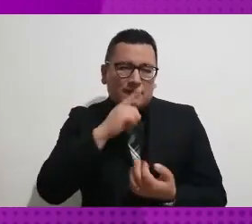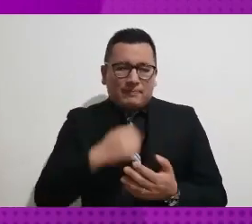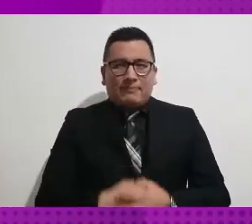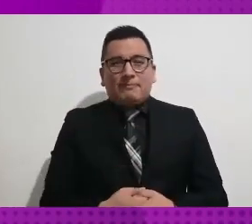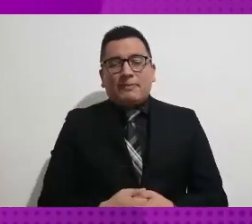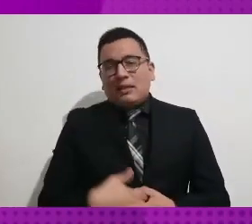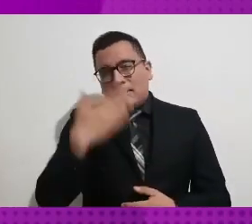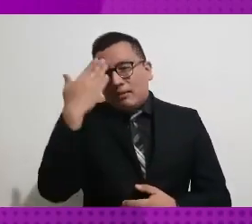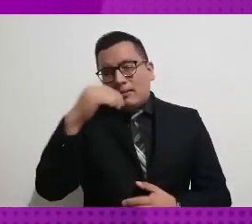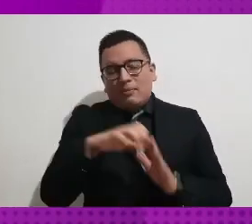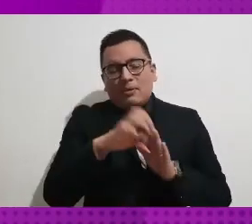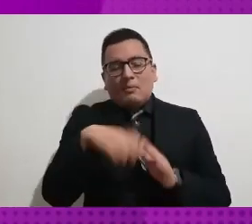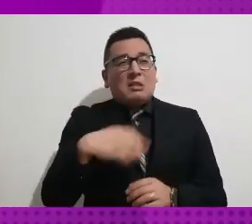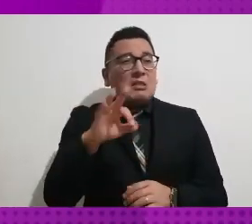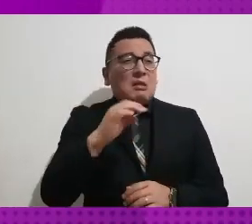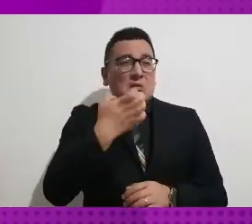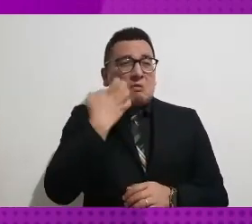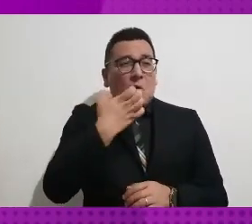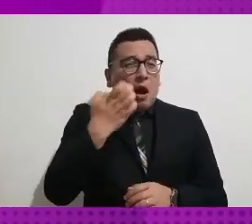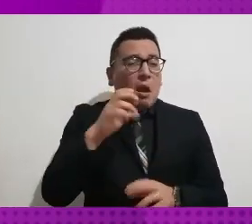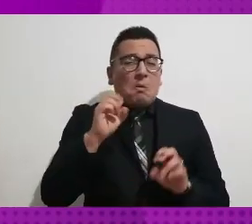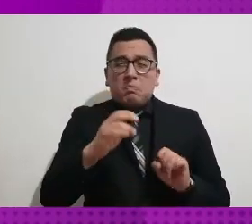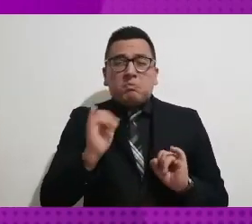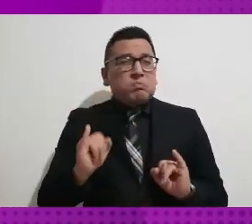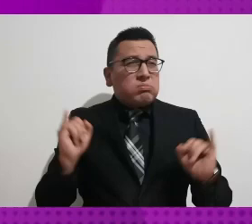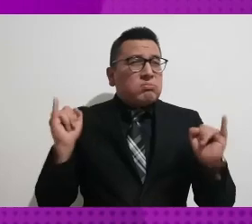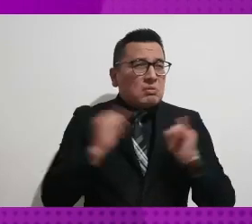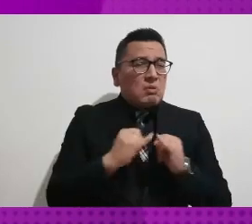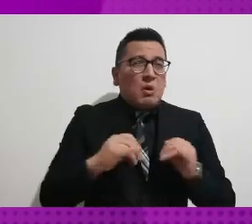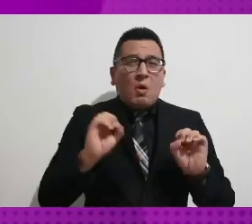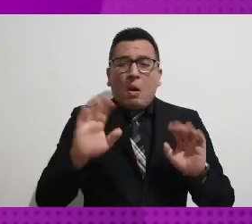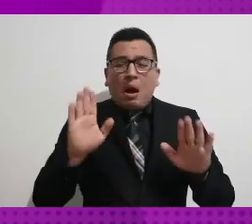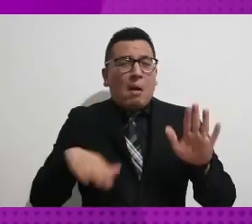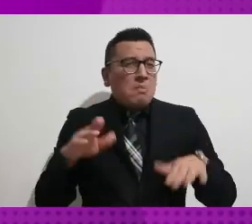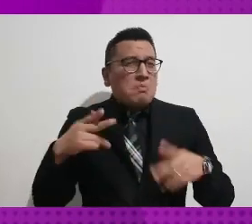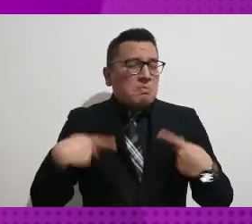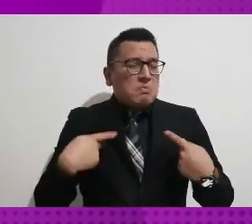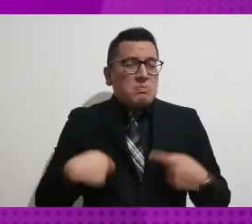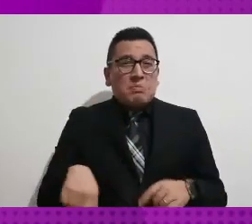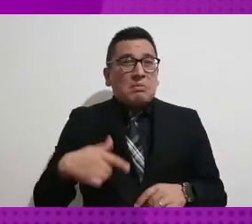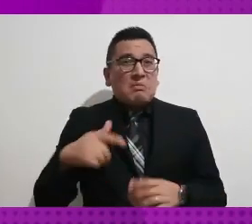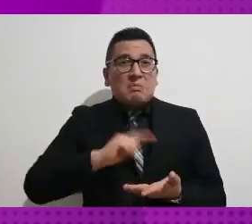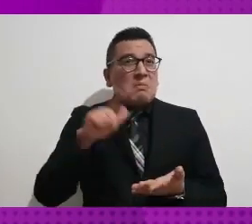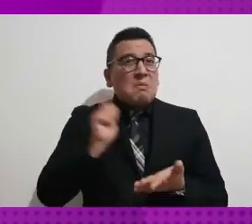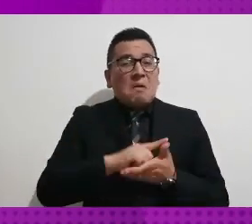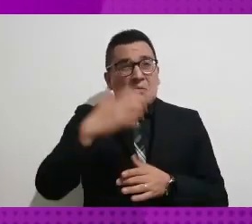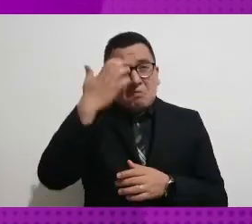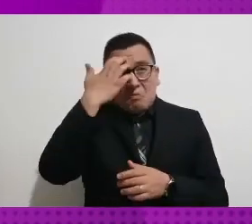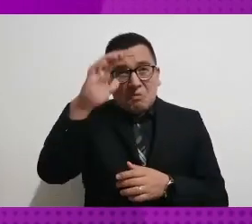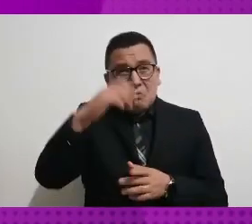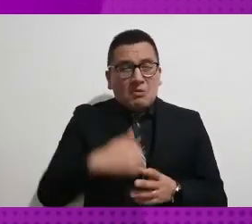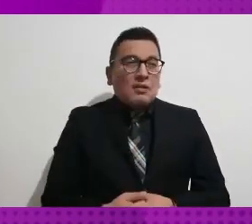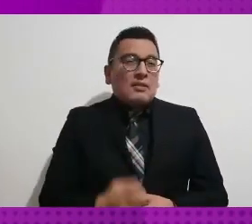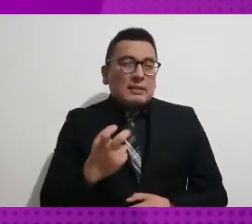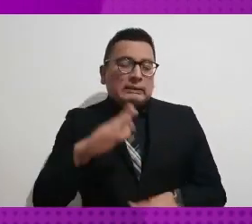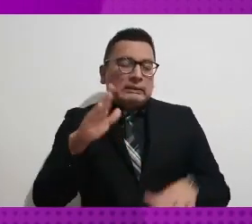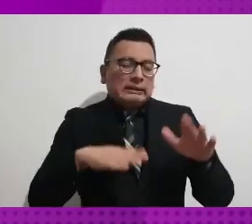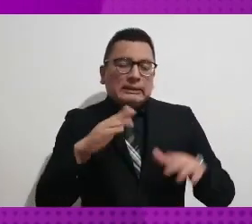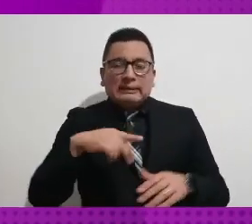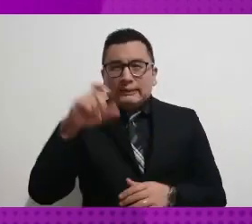de gobierno o la misma comunidad no las conoce. Entonces, sí tenemos tropiezos,